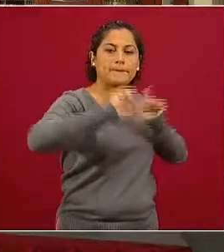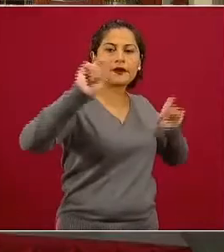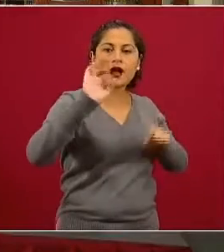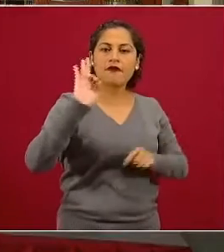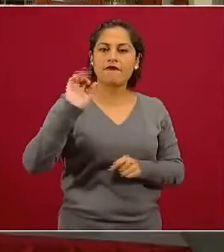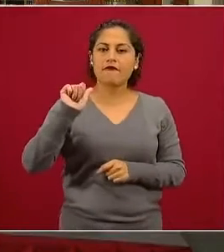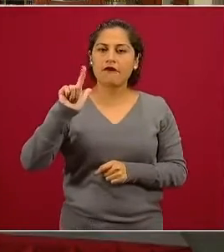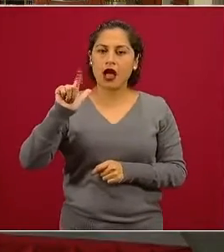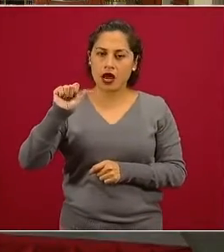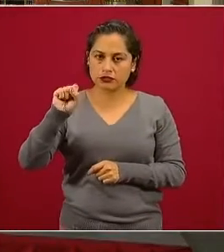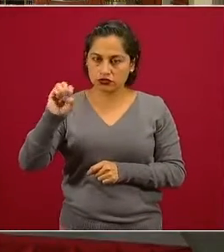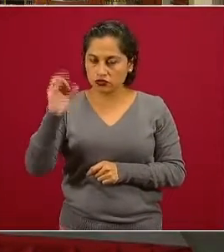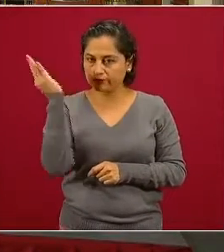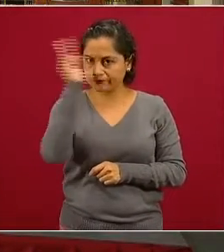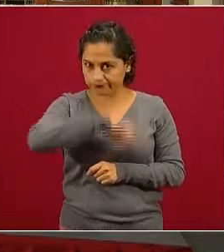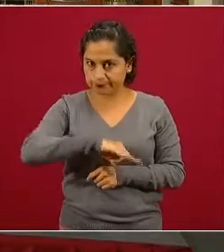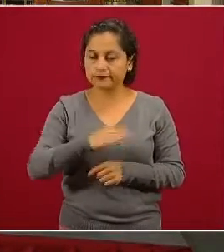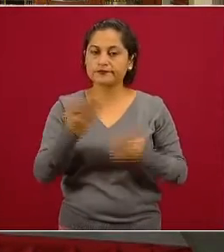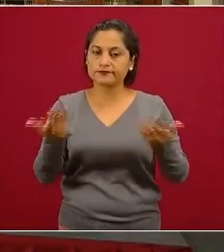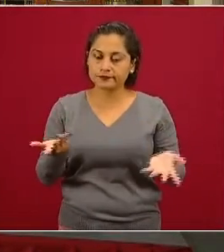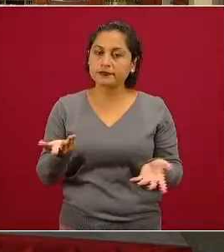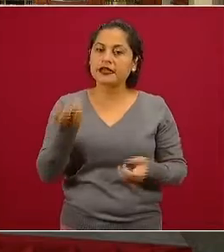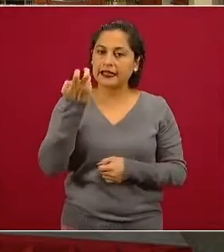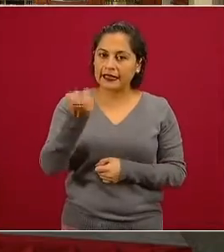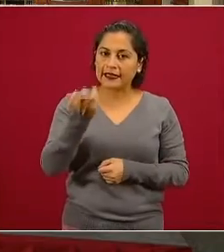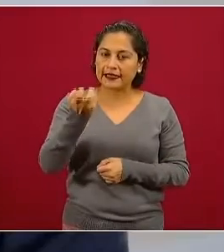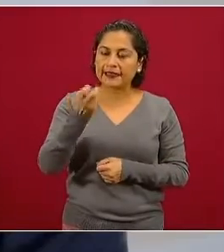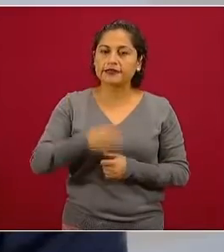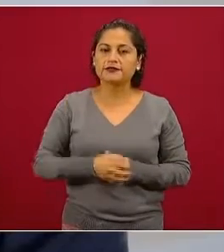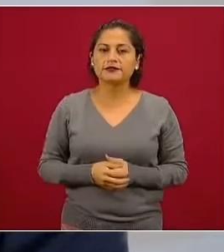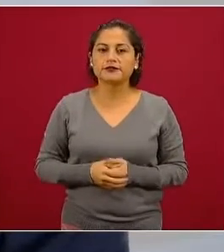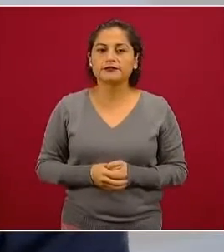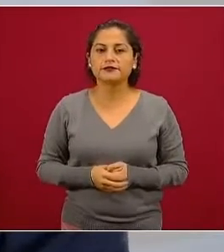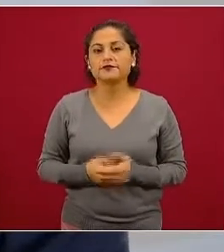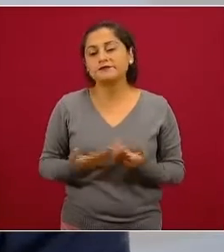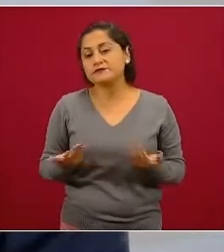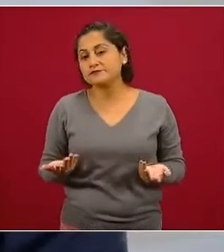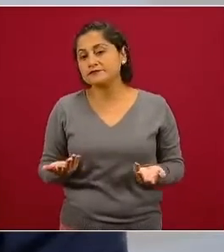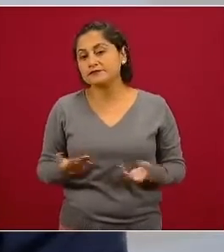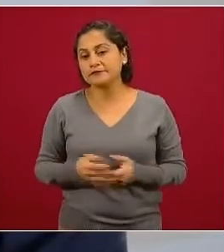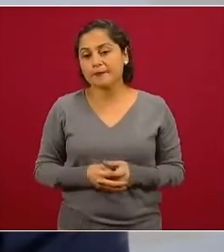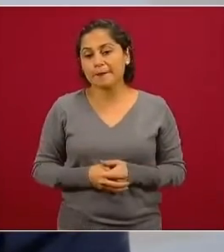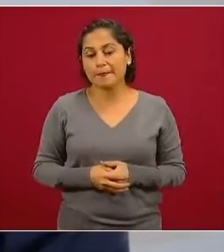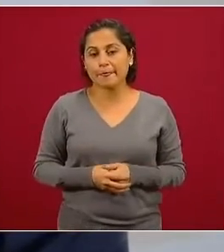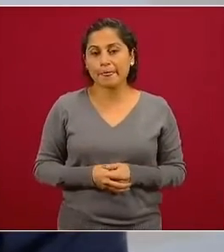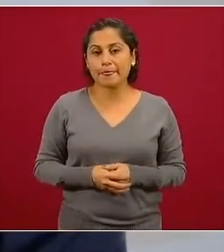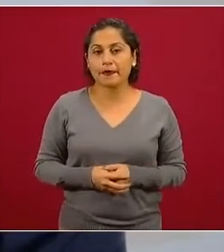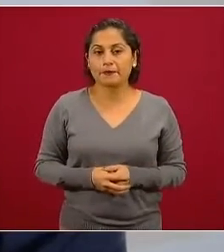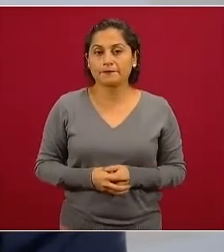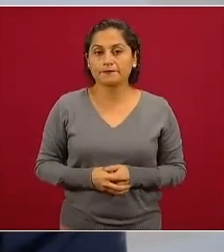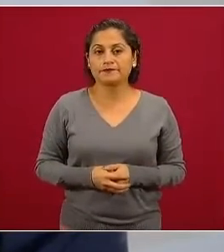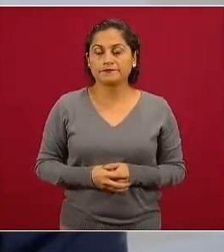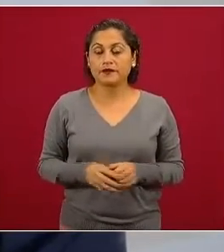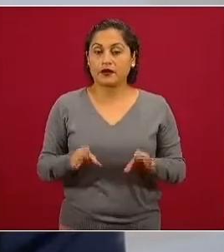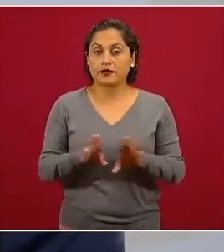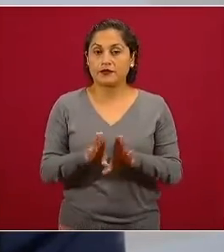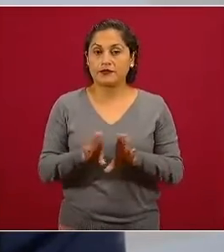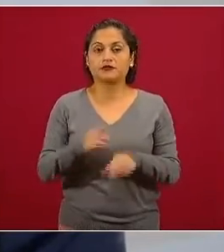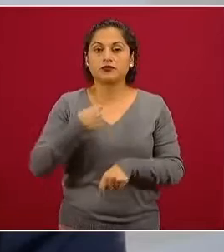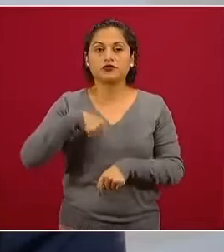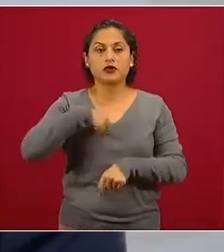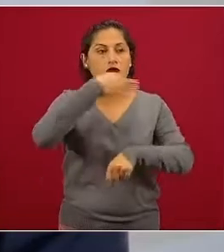tal lugar, un funcionario, bueno, hasta muchas veces dice, el funcionario de la ONU está pidiendo recursos